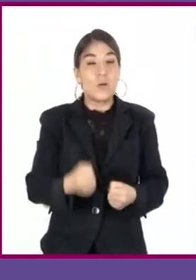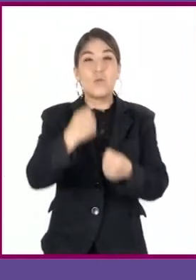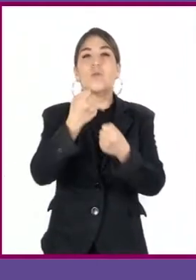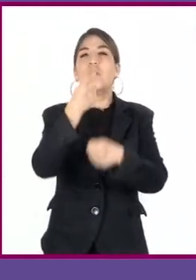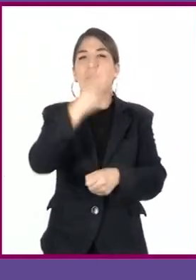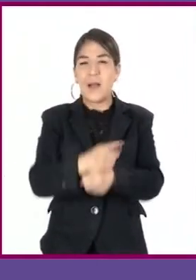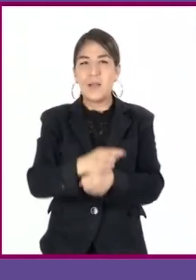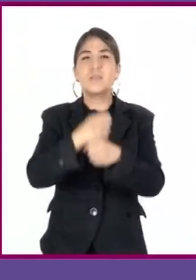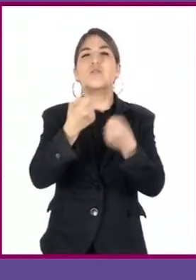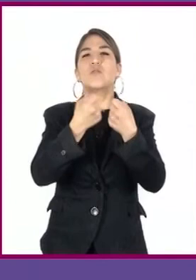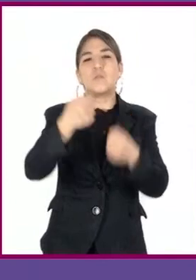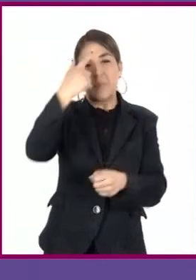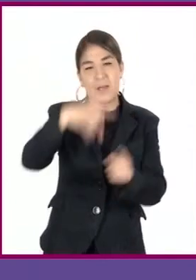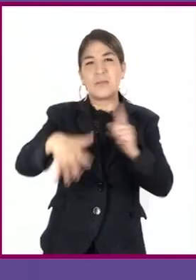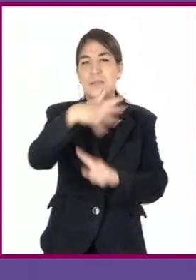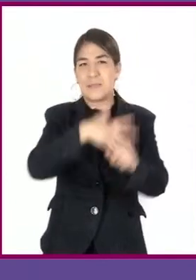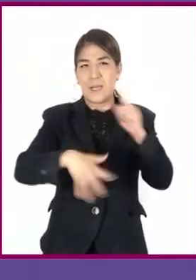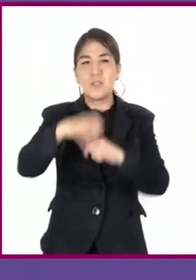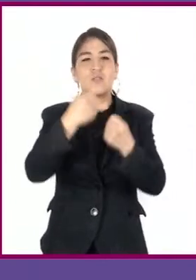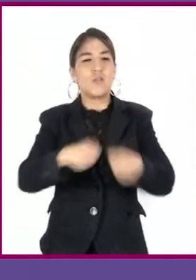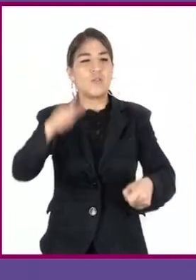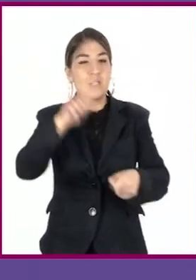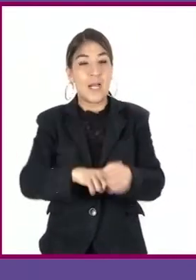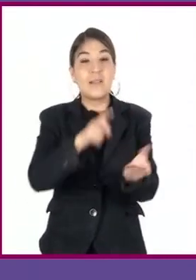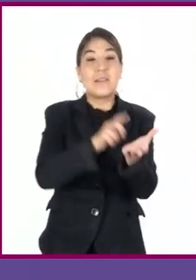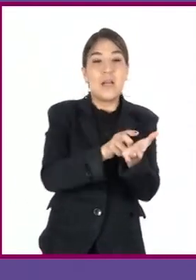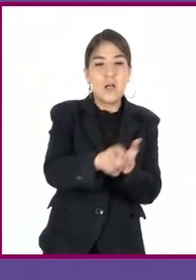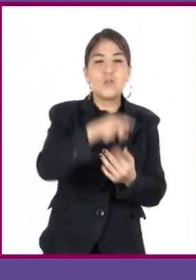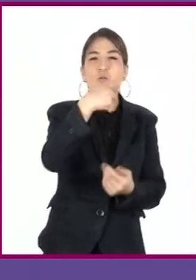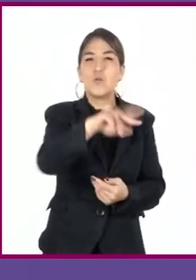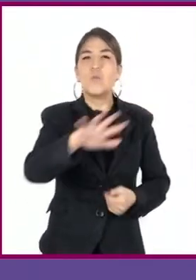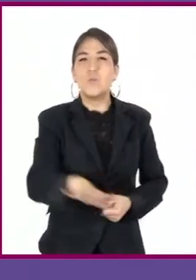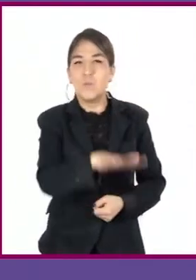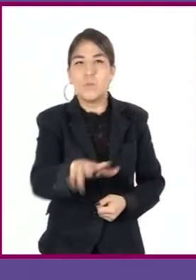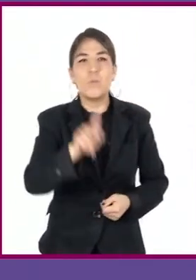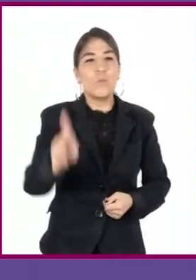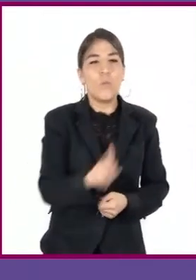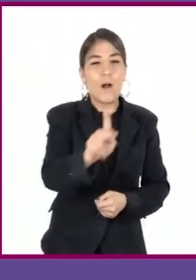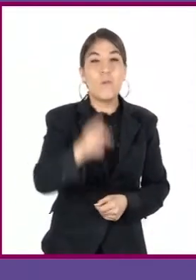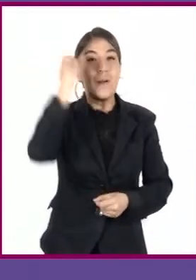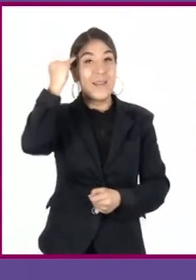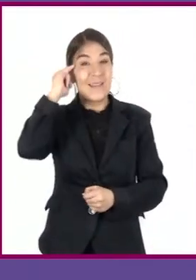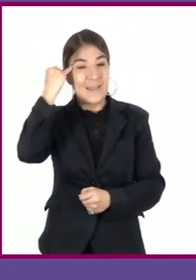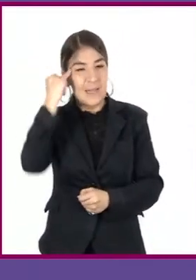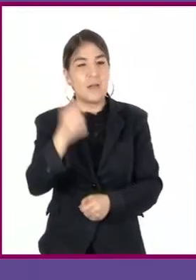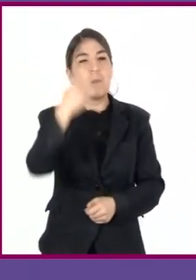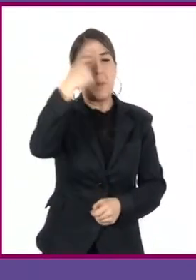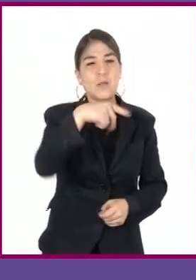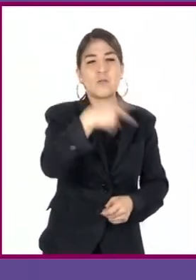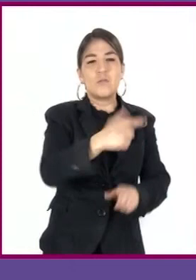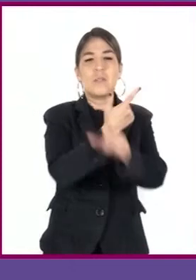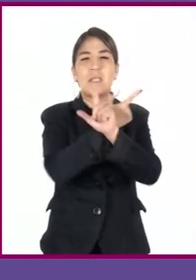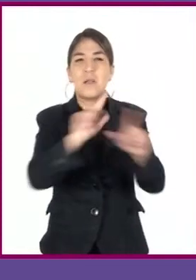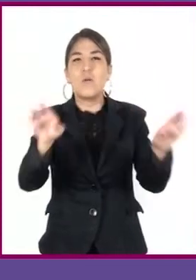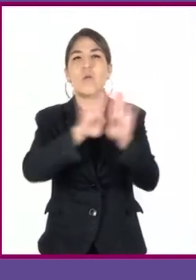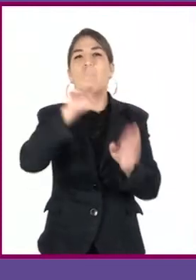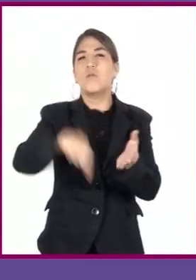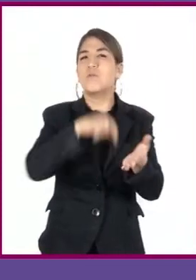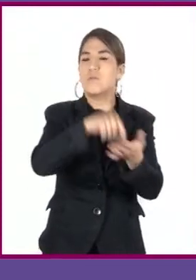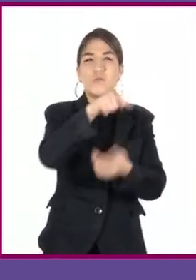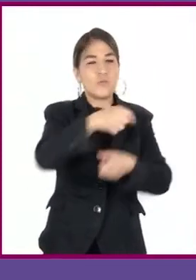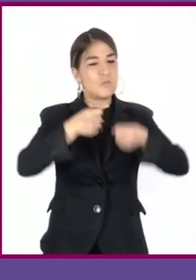social. Derechos de los pueblos indígenas, derecho a su libre determinación y a la preservación de su